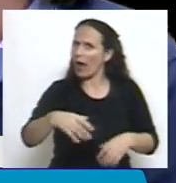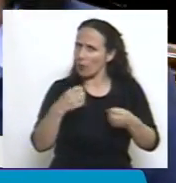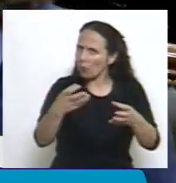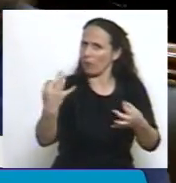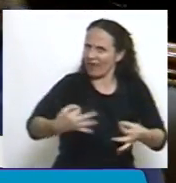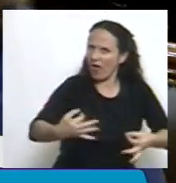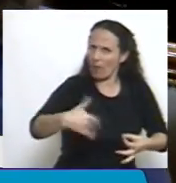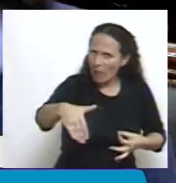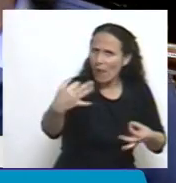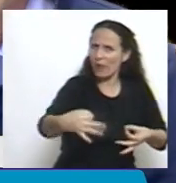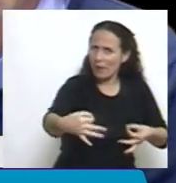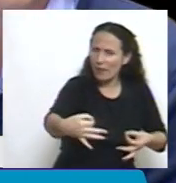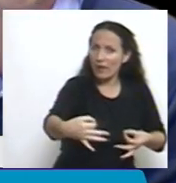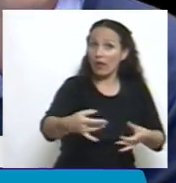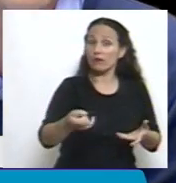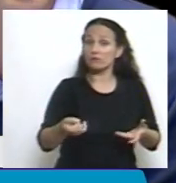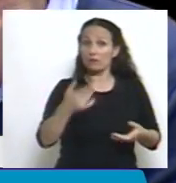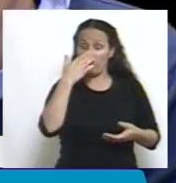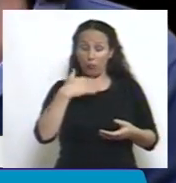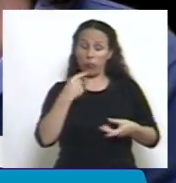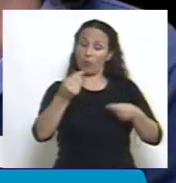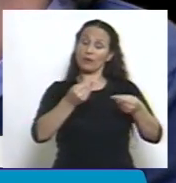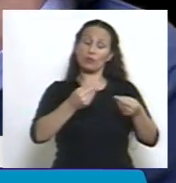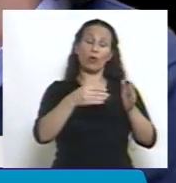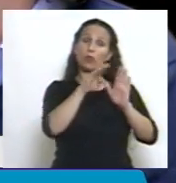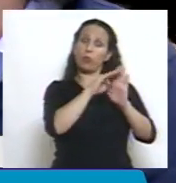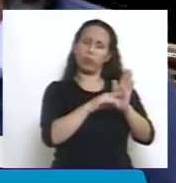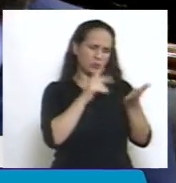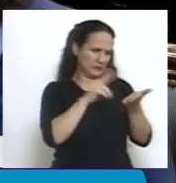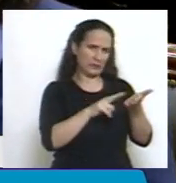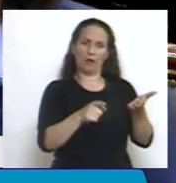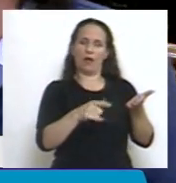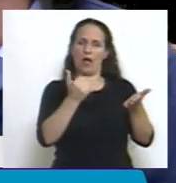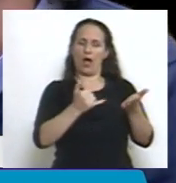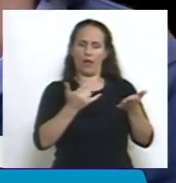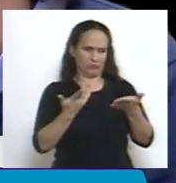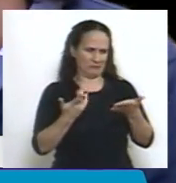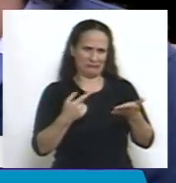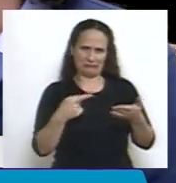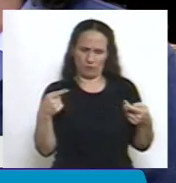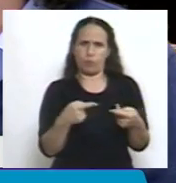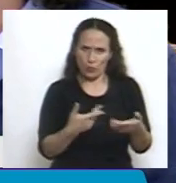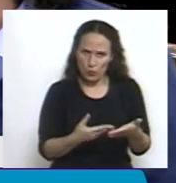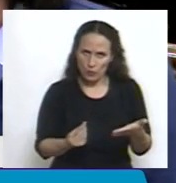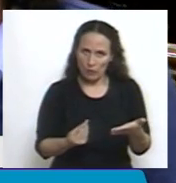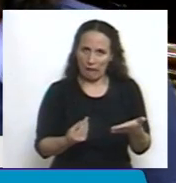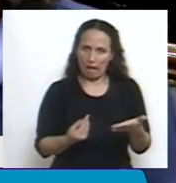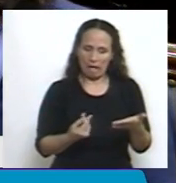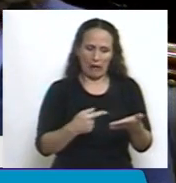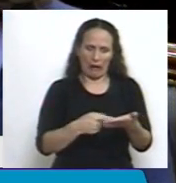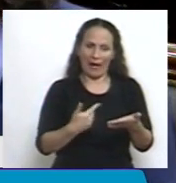Después la realidad llevaba esos presupuestos a chocarse contra la pared, a darse de bruces, y entonces había